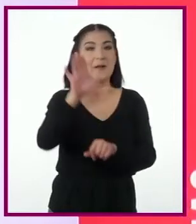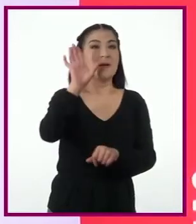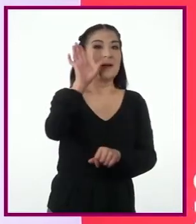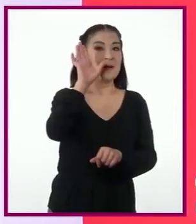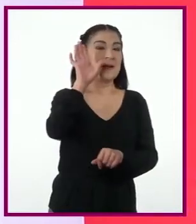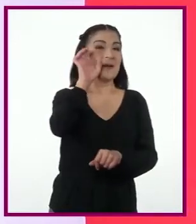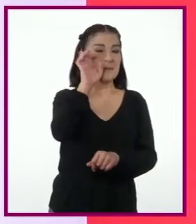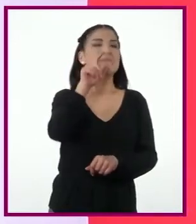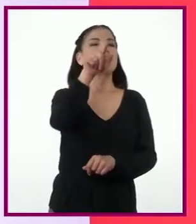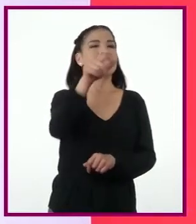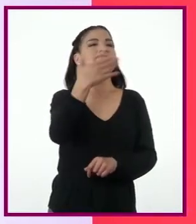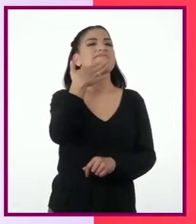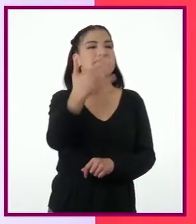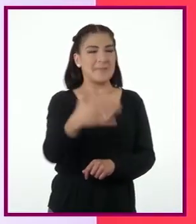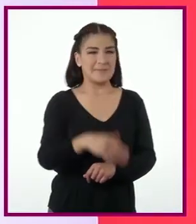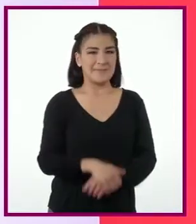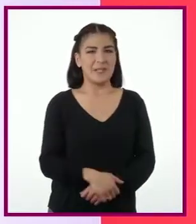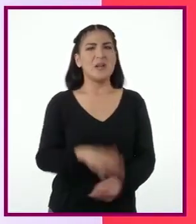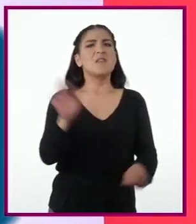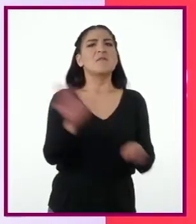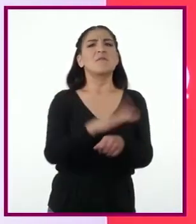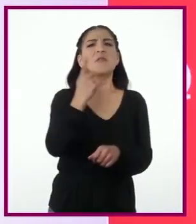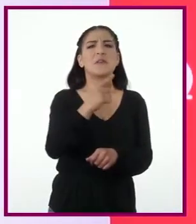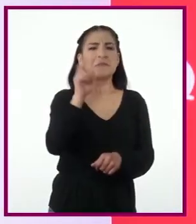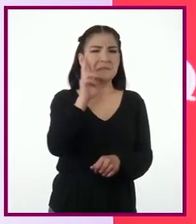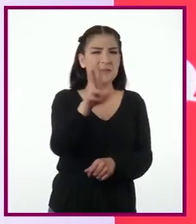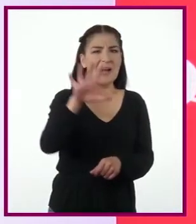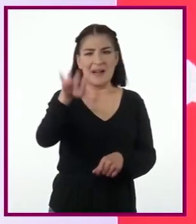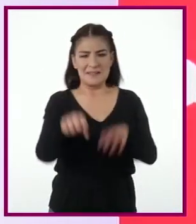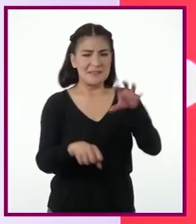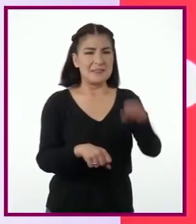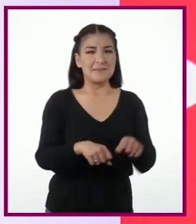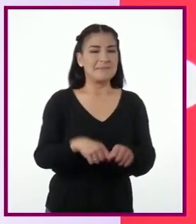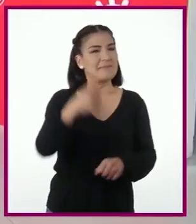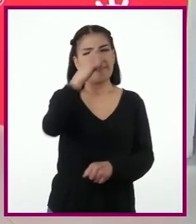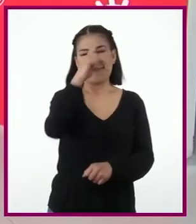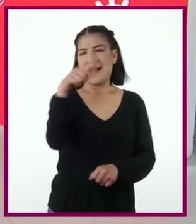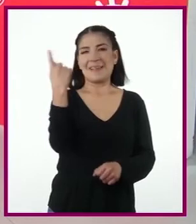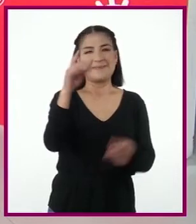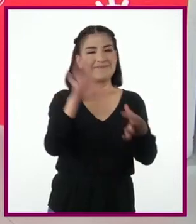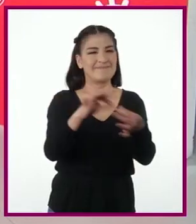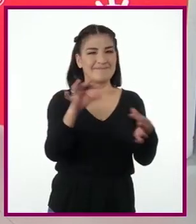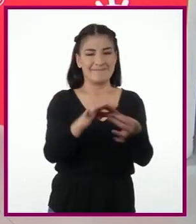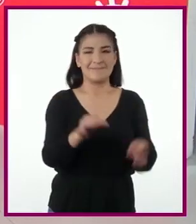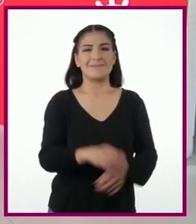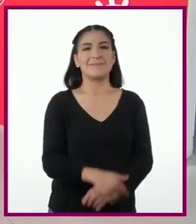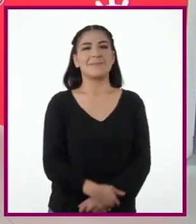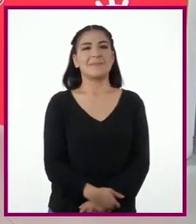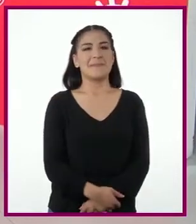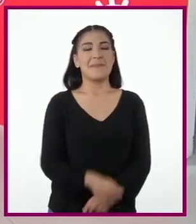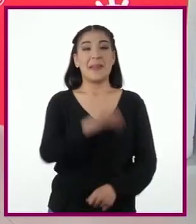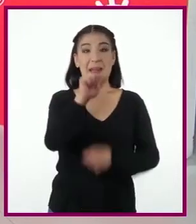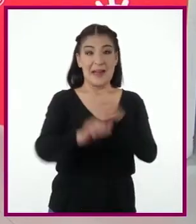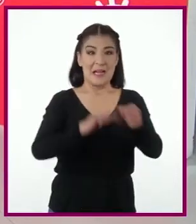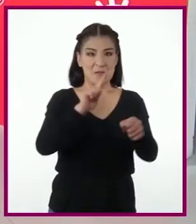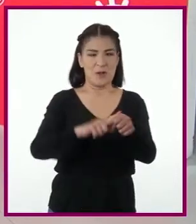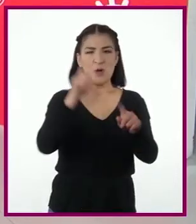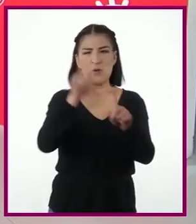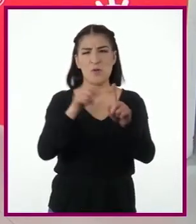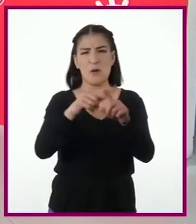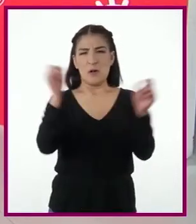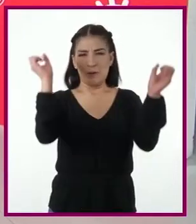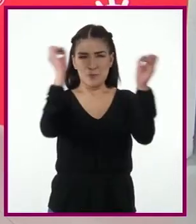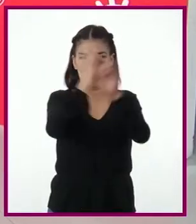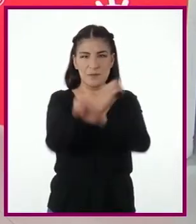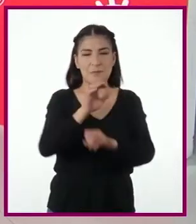en lo correcto. Pero ¿por qué habrá sucedido esto? Es muy fácil de explicar. Los insectos de color oscuro se